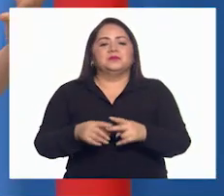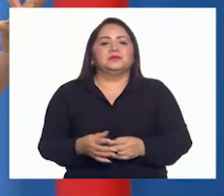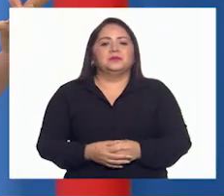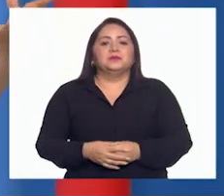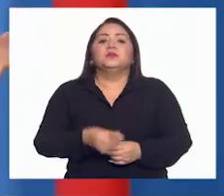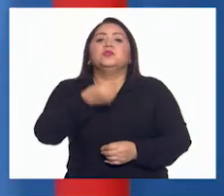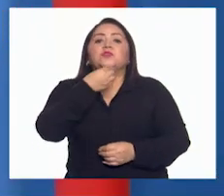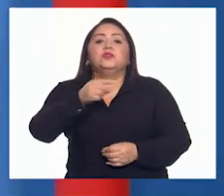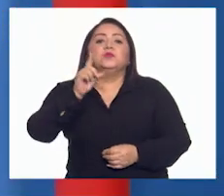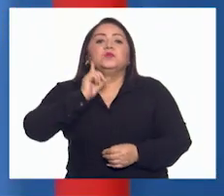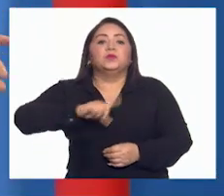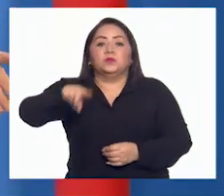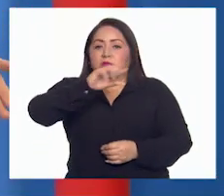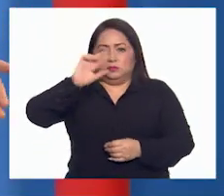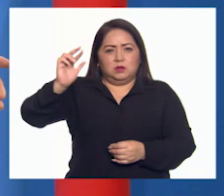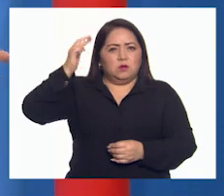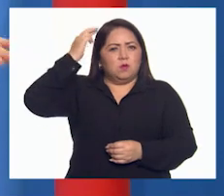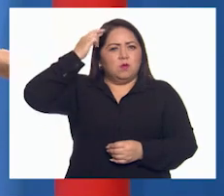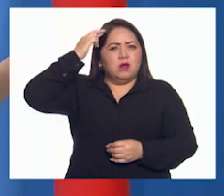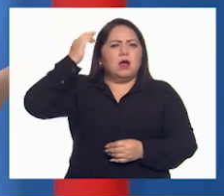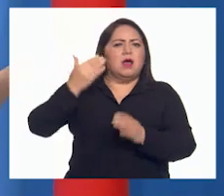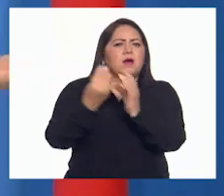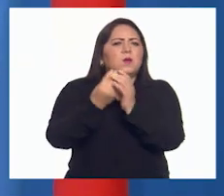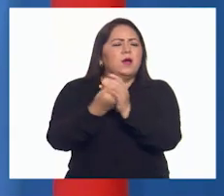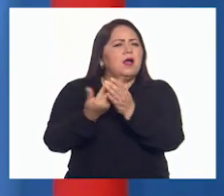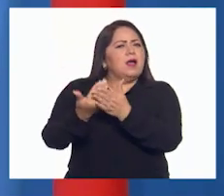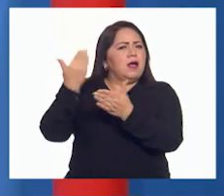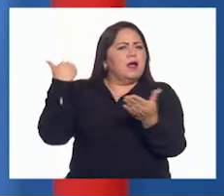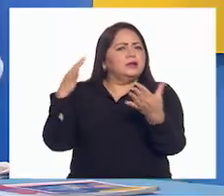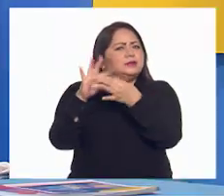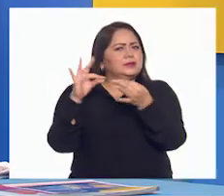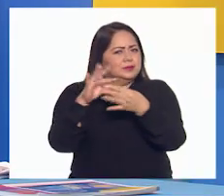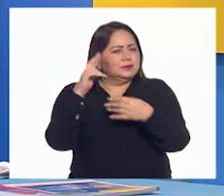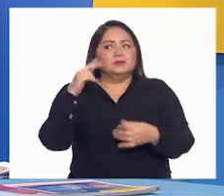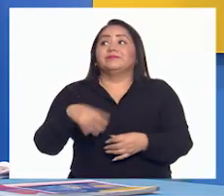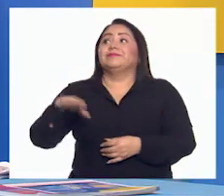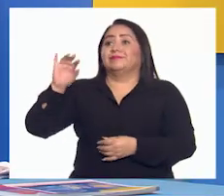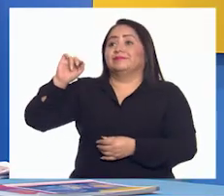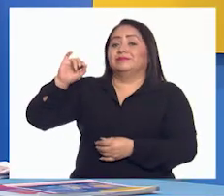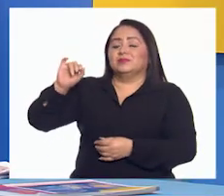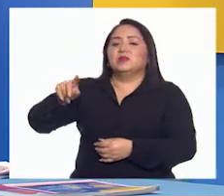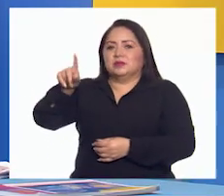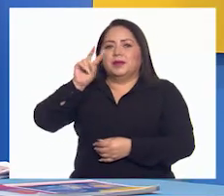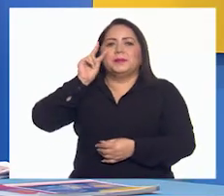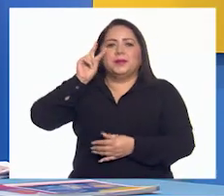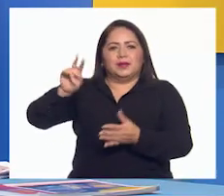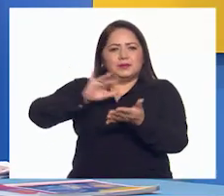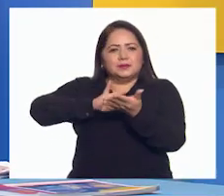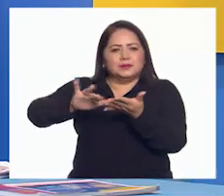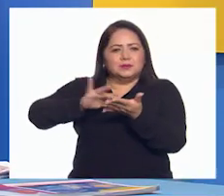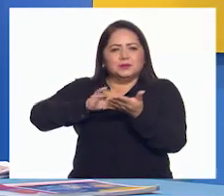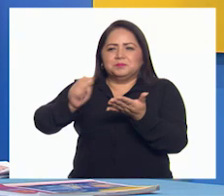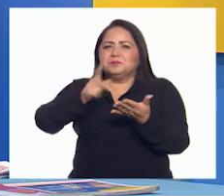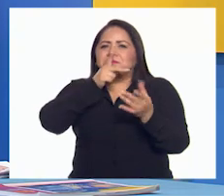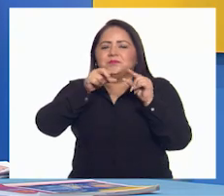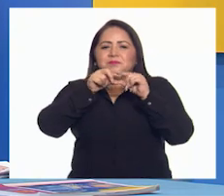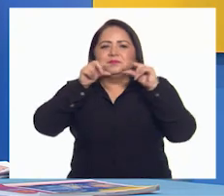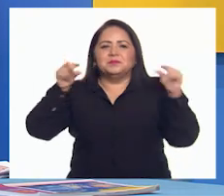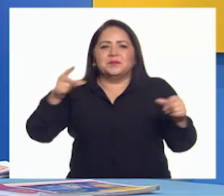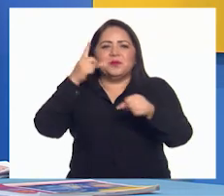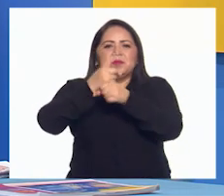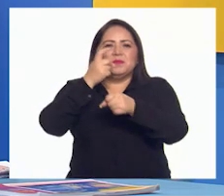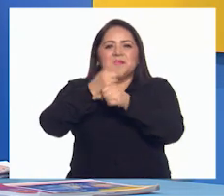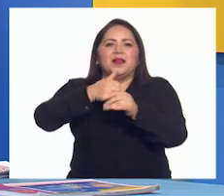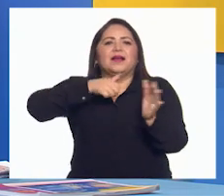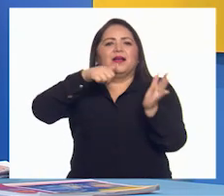Chicos y chicas, ¿recuerdan cómo culminamos la clase anterior? Claro que sí. Dimos lectura a un fragmento de la primera